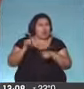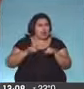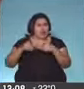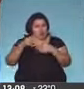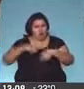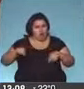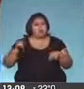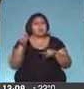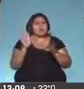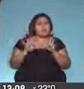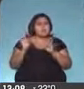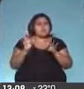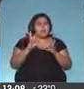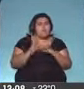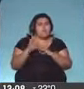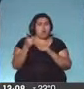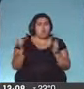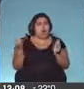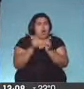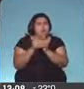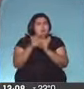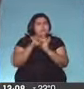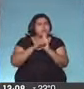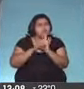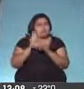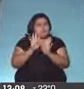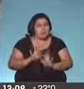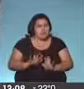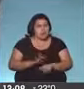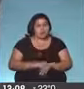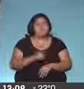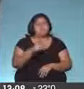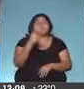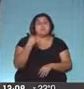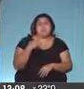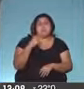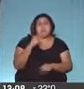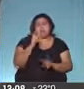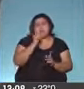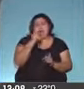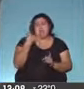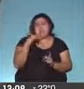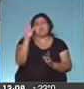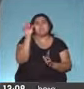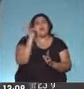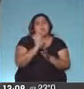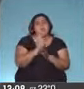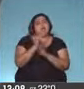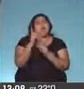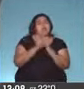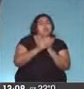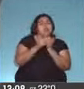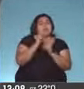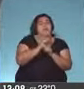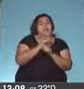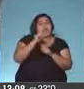tareas y estas medidas junto con el presidente de la Nación. Y allí resolvieron también convocar a la Fuerza de Seguridad, convocar también a la ministra de